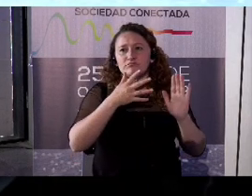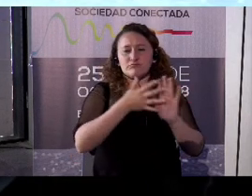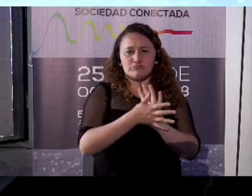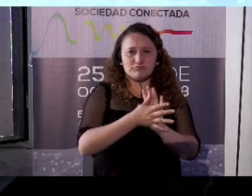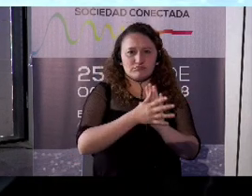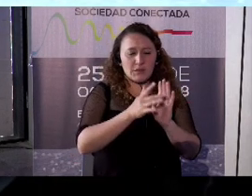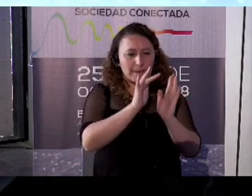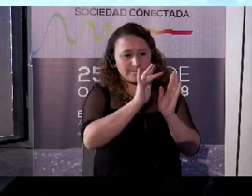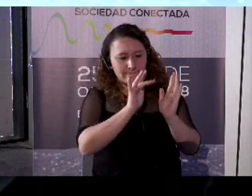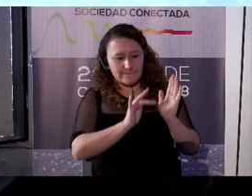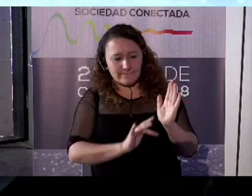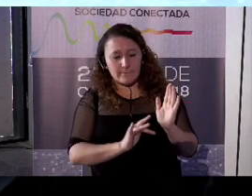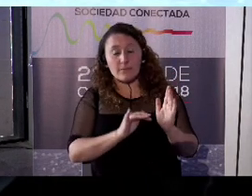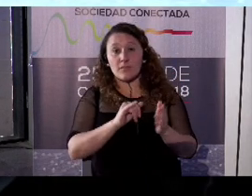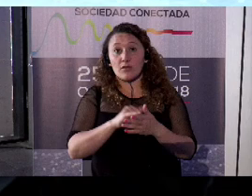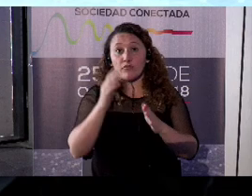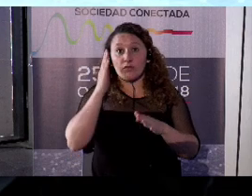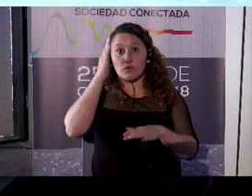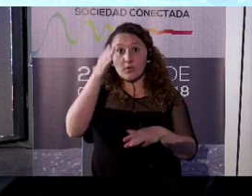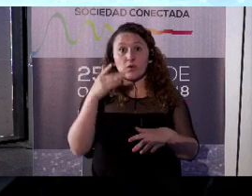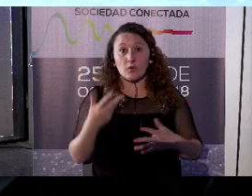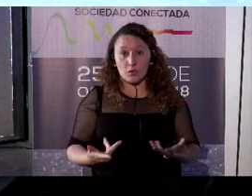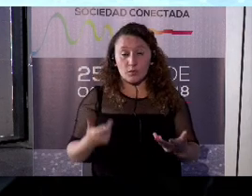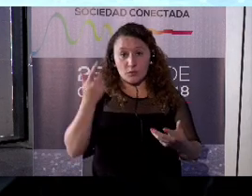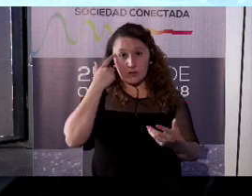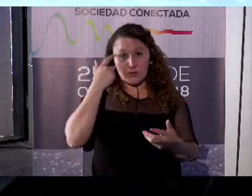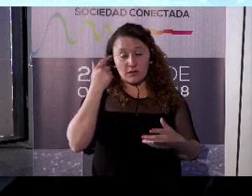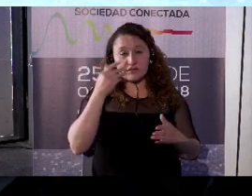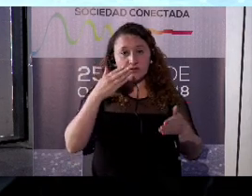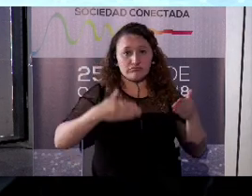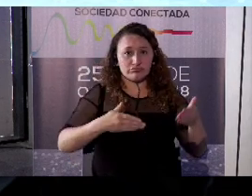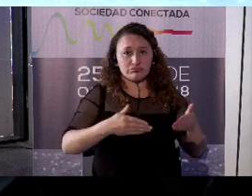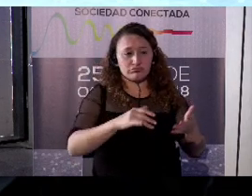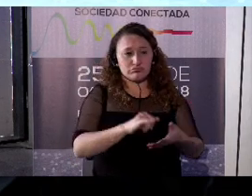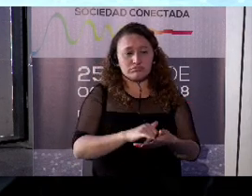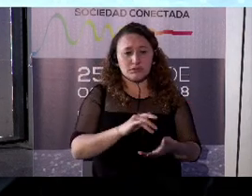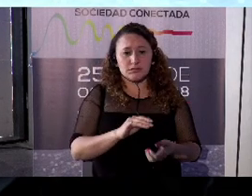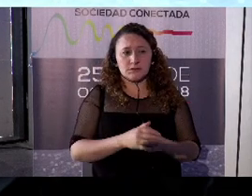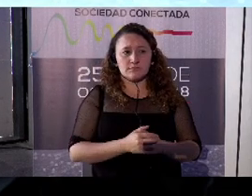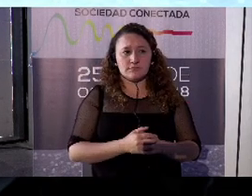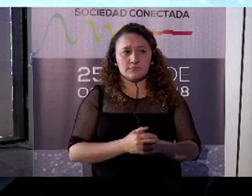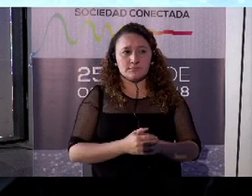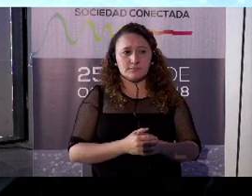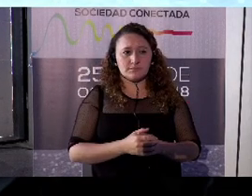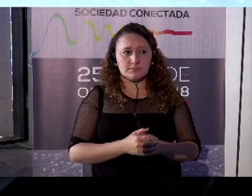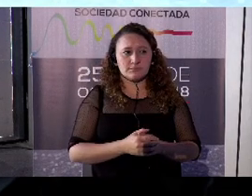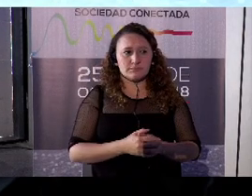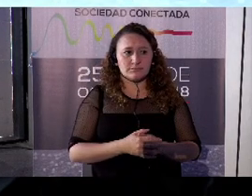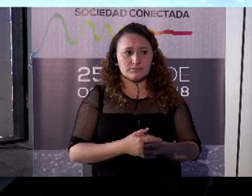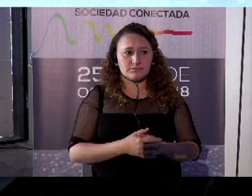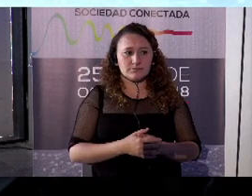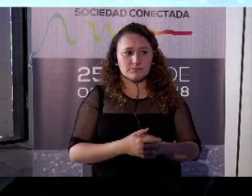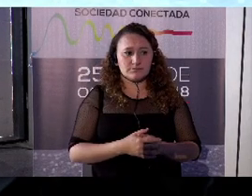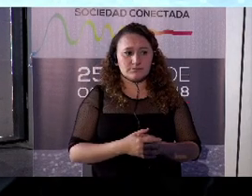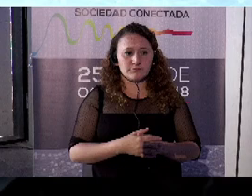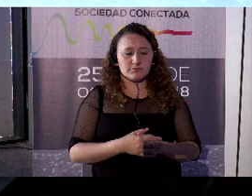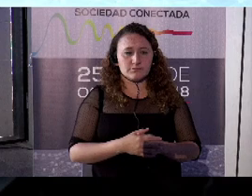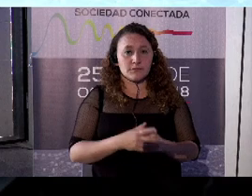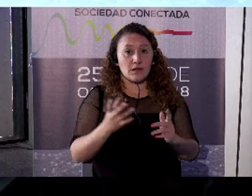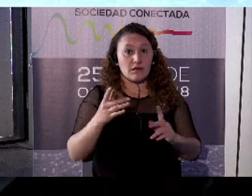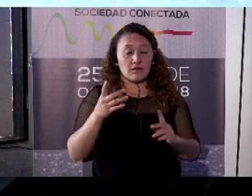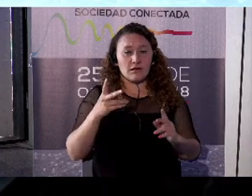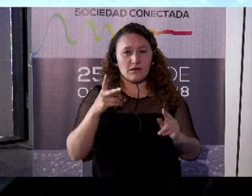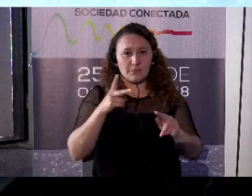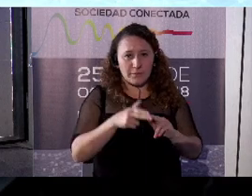espacios blancos y en el futuro con Inteligencia artificial y cancelación de interferencia que